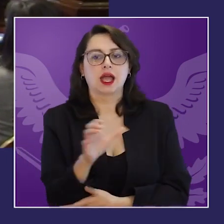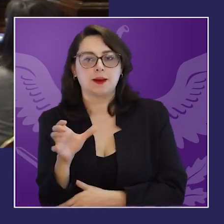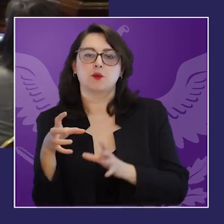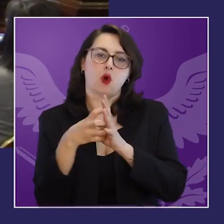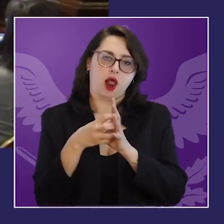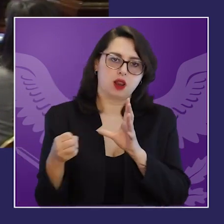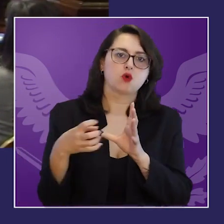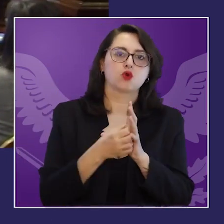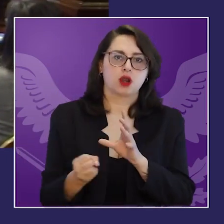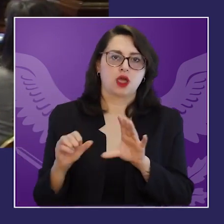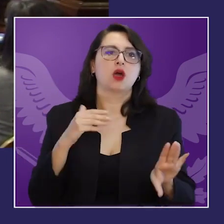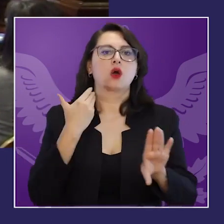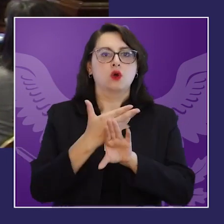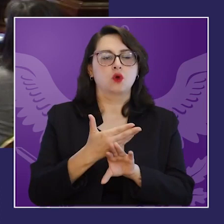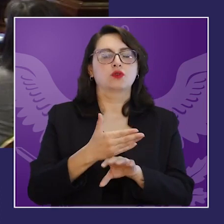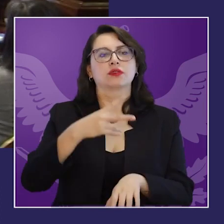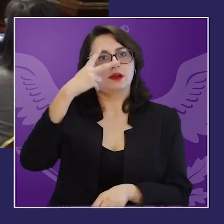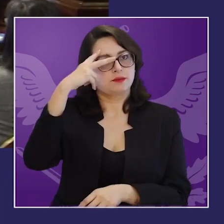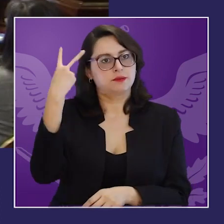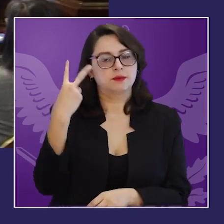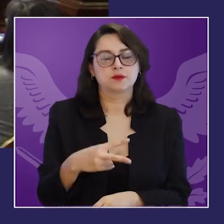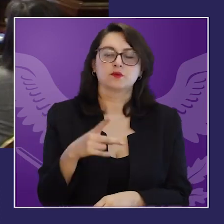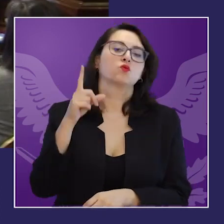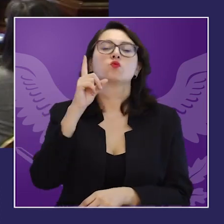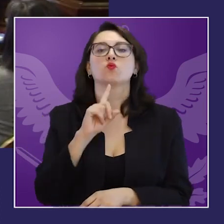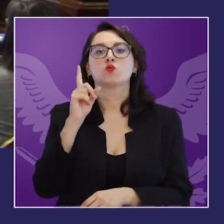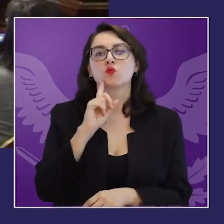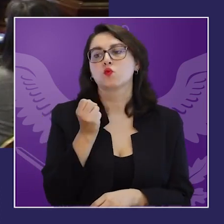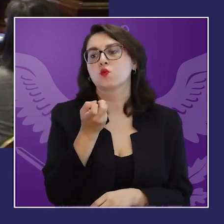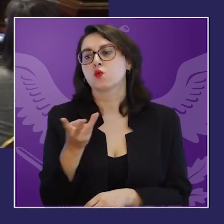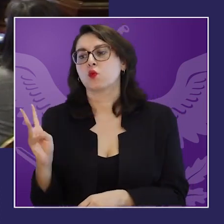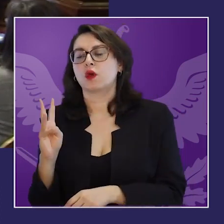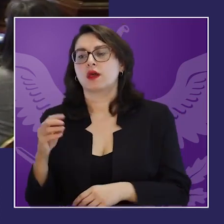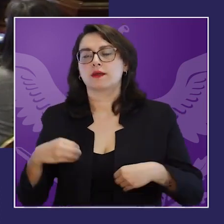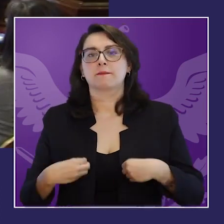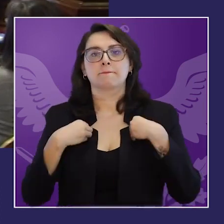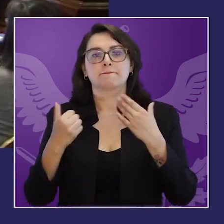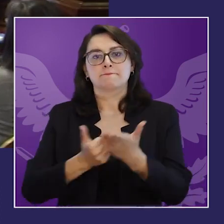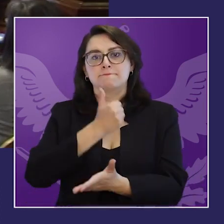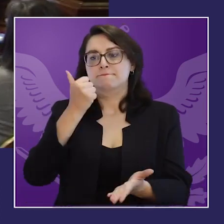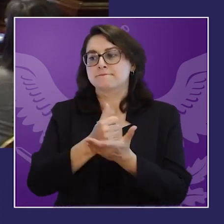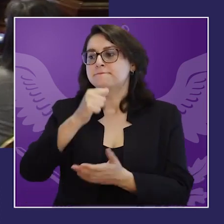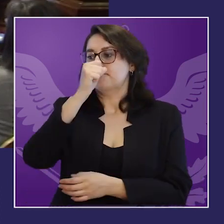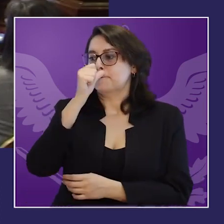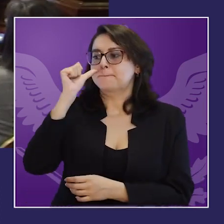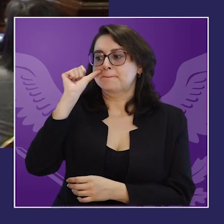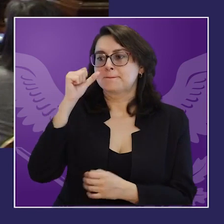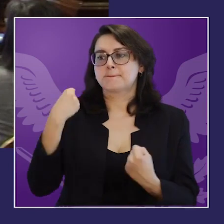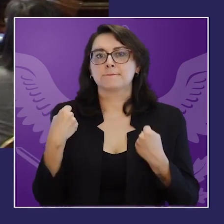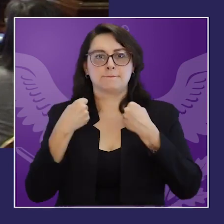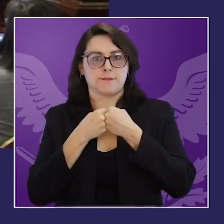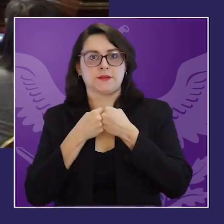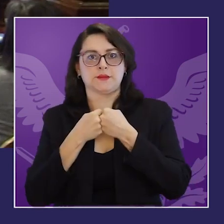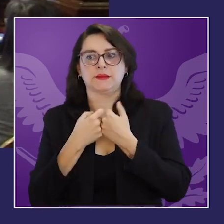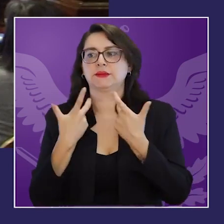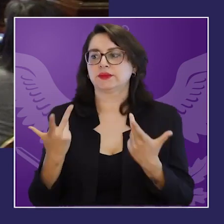contra México, más conocido como el caso Campo Algodonero contra México, el caso de feminicidios de unas jóvenes en